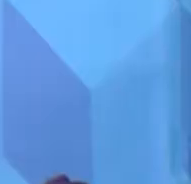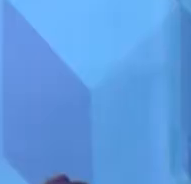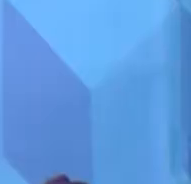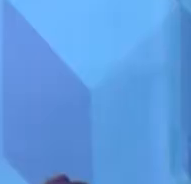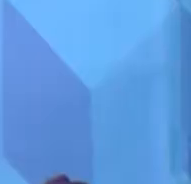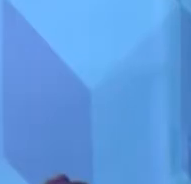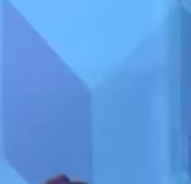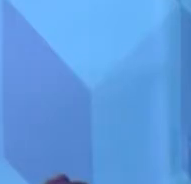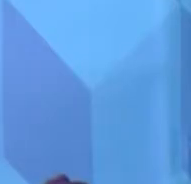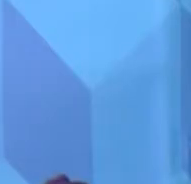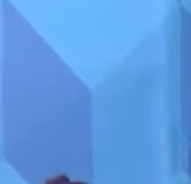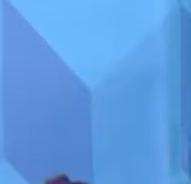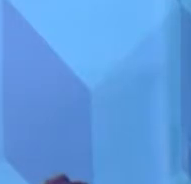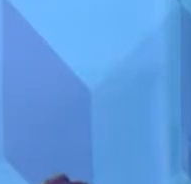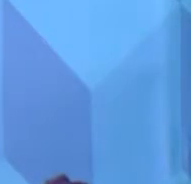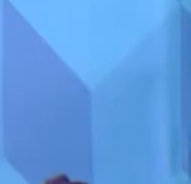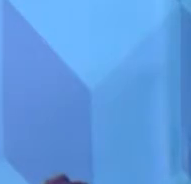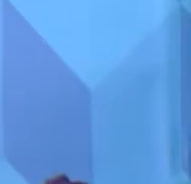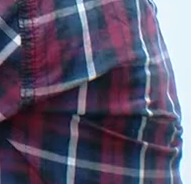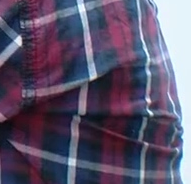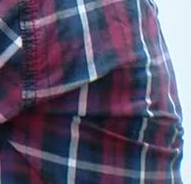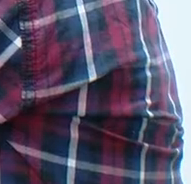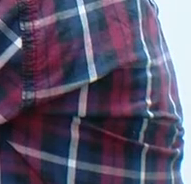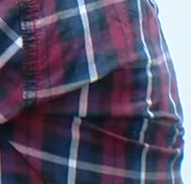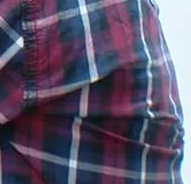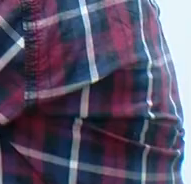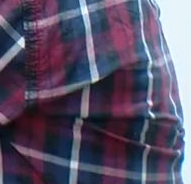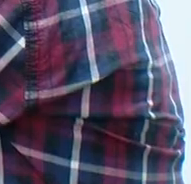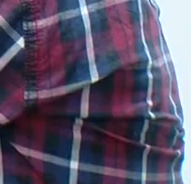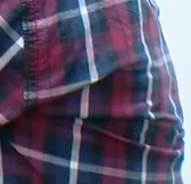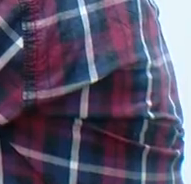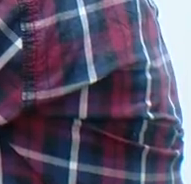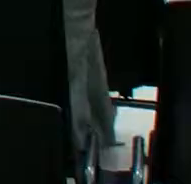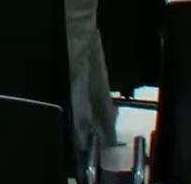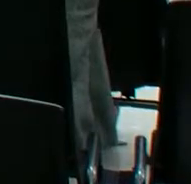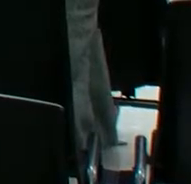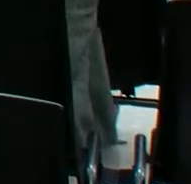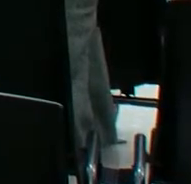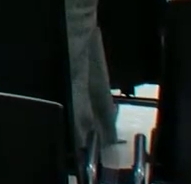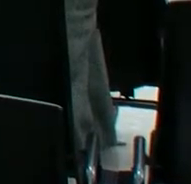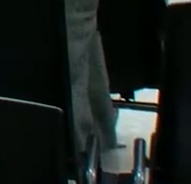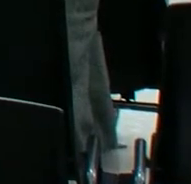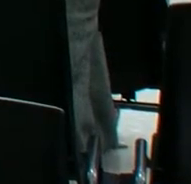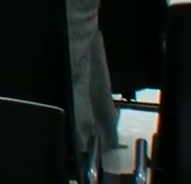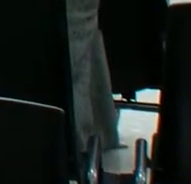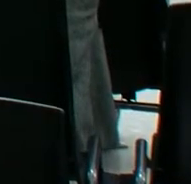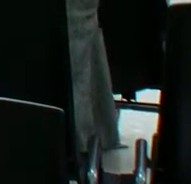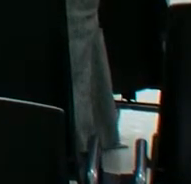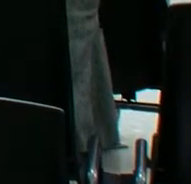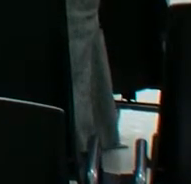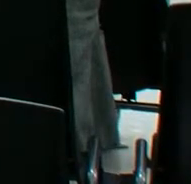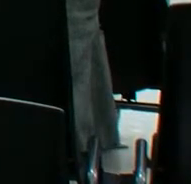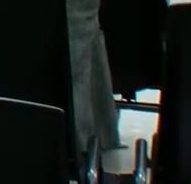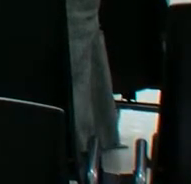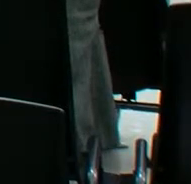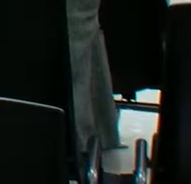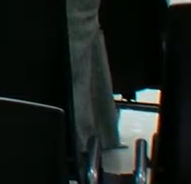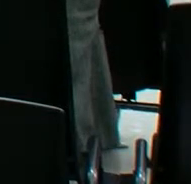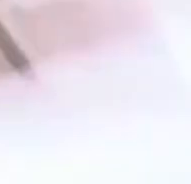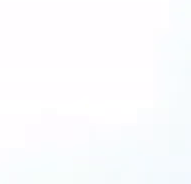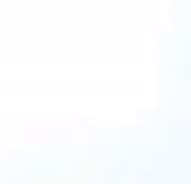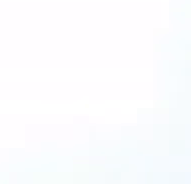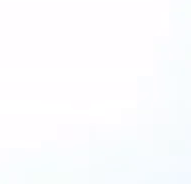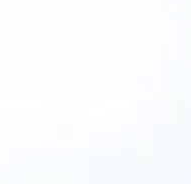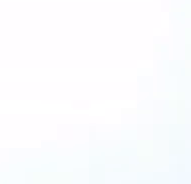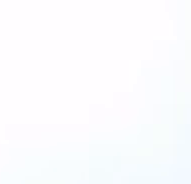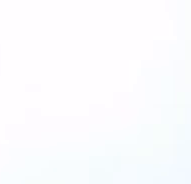elección de la costarricense Epsie Campbell es un hito histórico en la lucha por los derechos humanos al ser la primera mujer negra en ocupar el